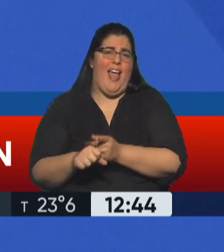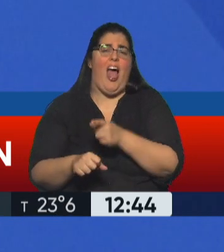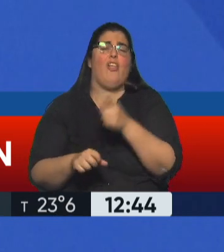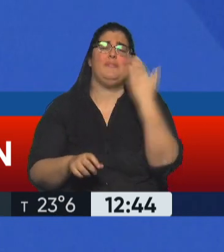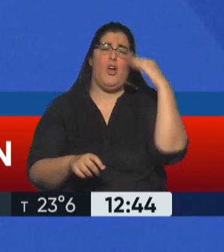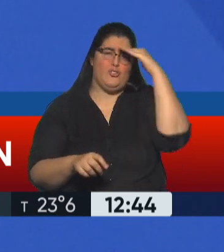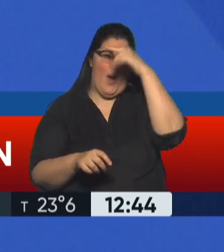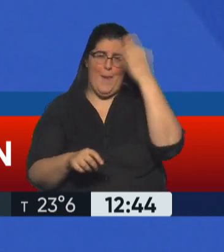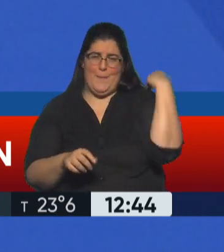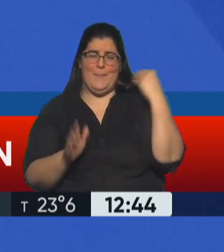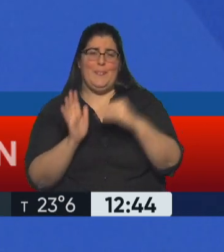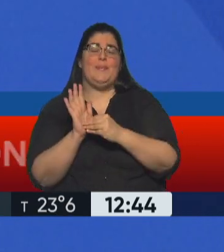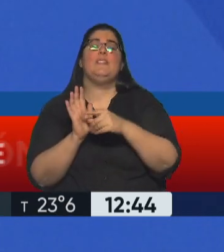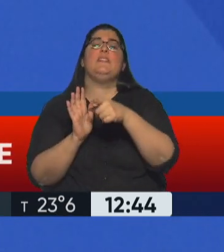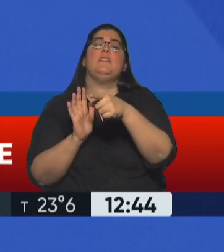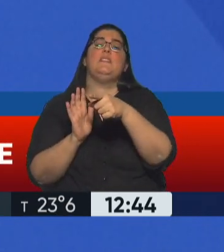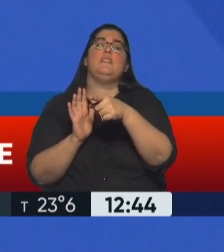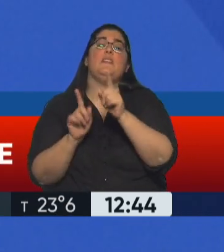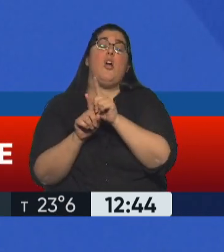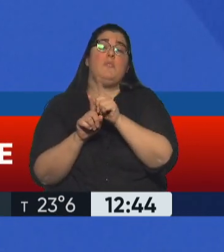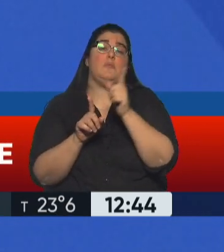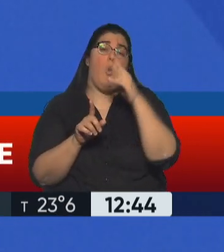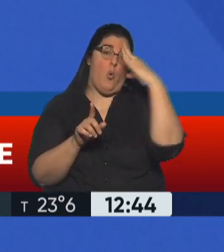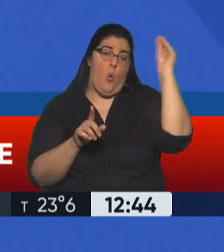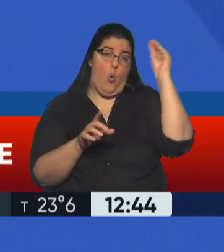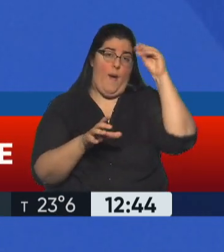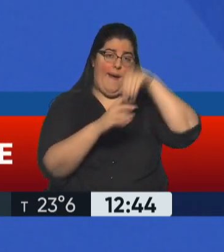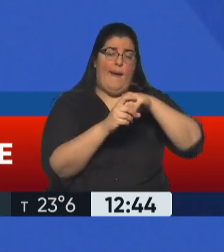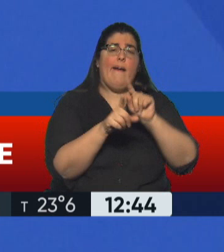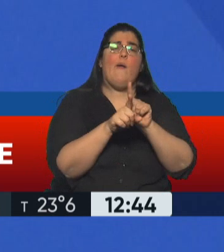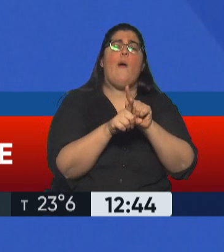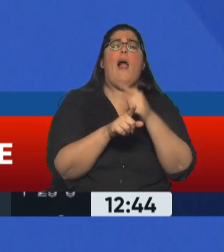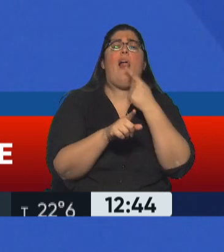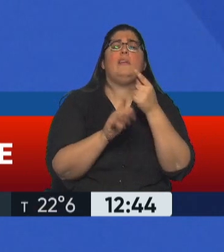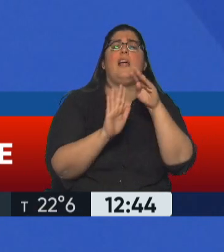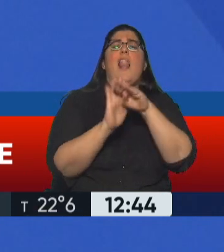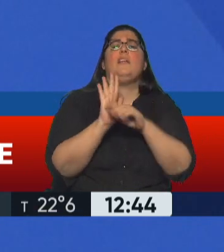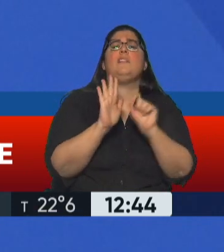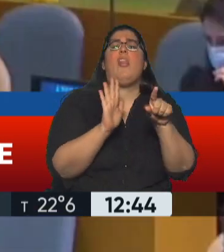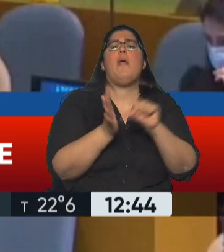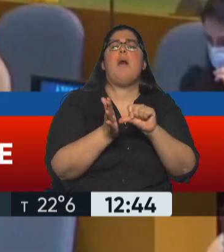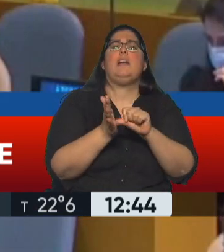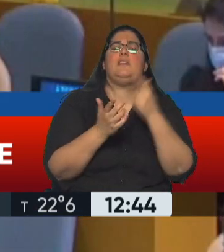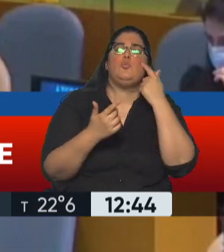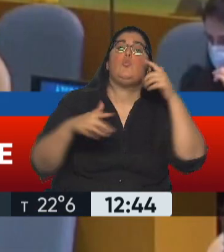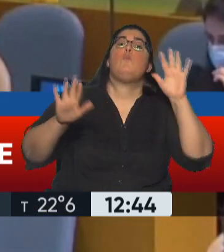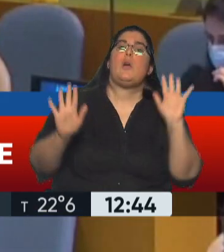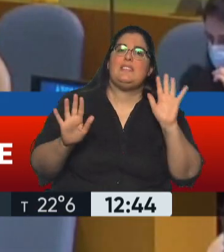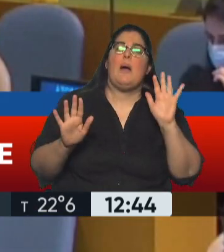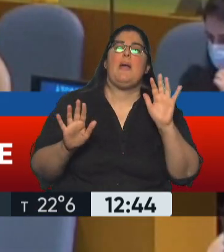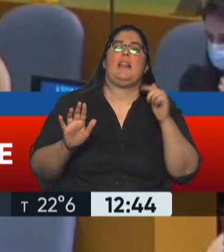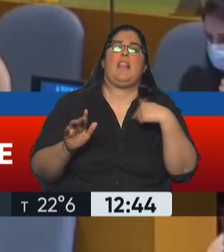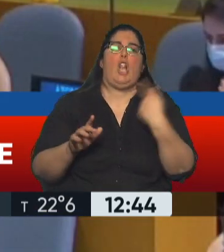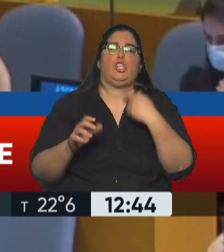Trump, incluyendo la incorporación de Cuba a la espuria e inmoral lista de países que supuestamente patrocinan